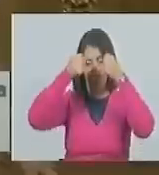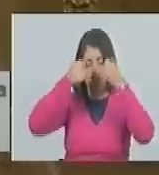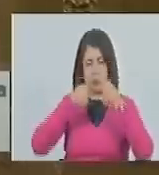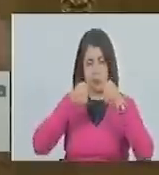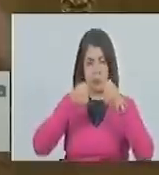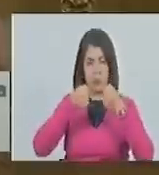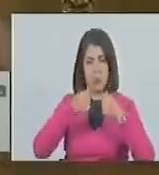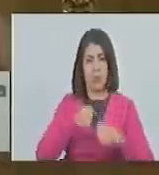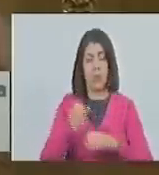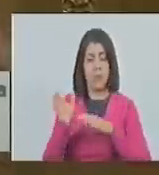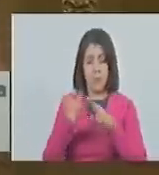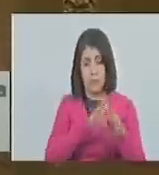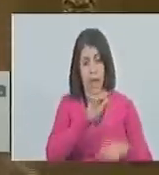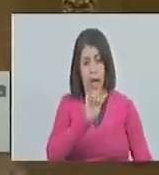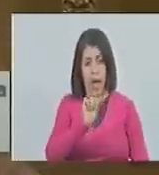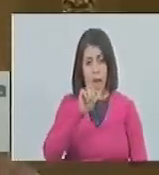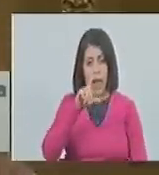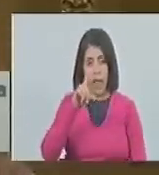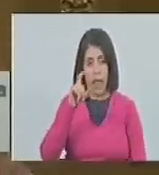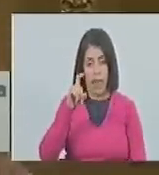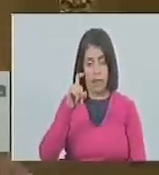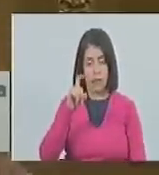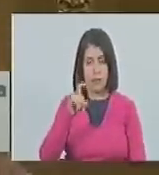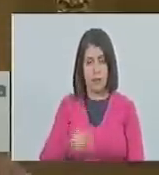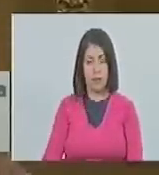En el caso de Alex Saab,